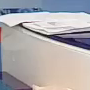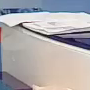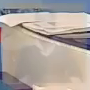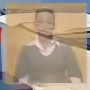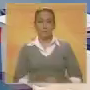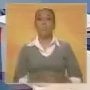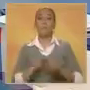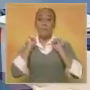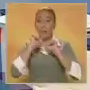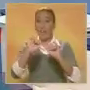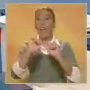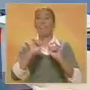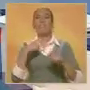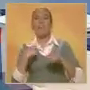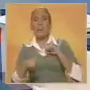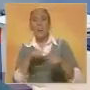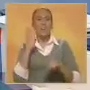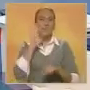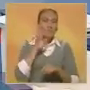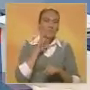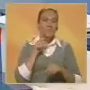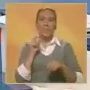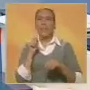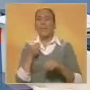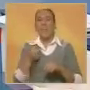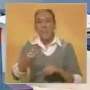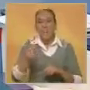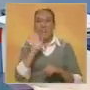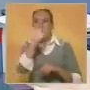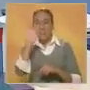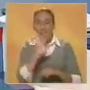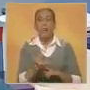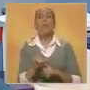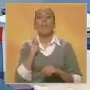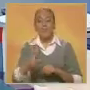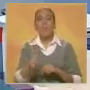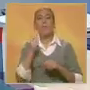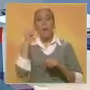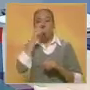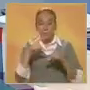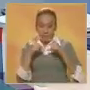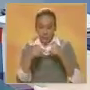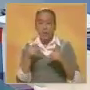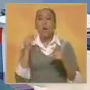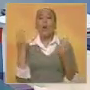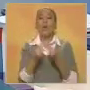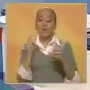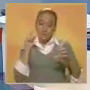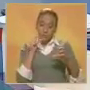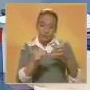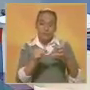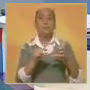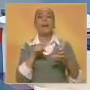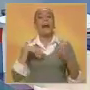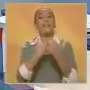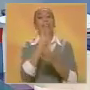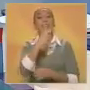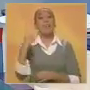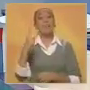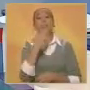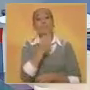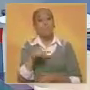Para evitar fraudes electrónicos, los bancos deben instalar el chip de seguridad en las tarjetas de crédito y débito hasta el 31 de diciembre de este año. Hacemos